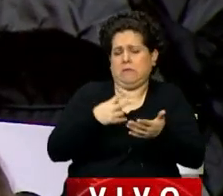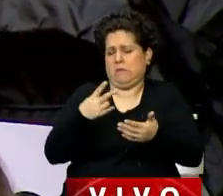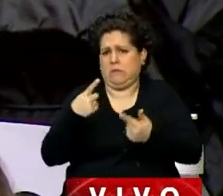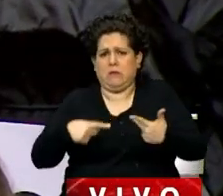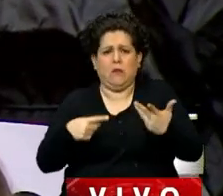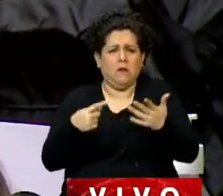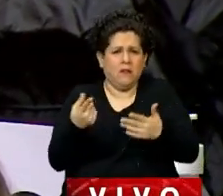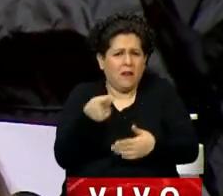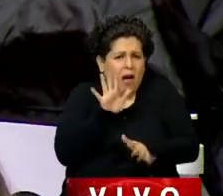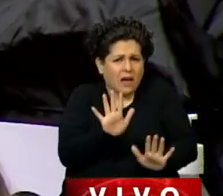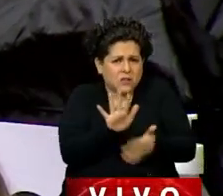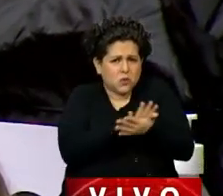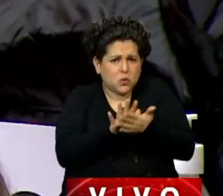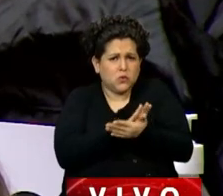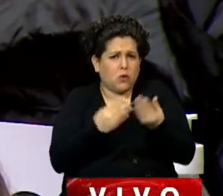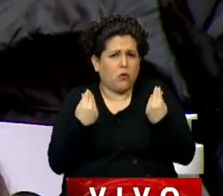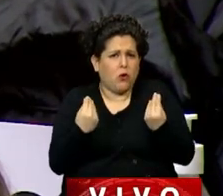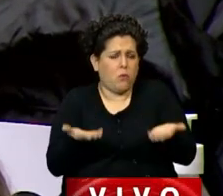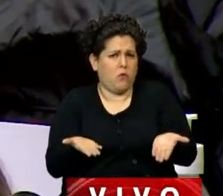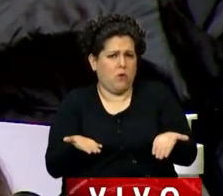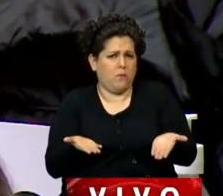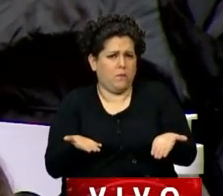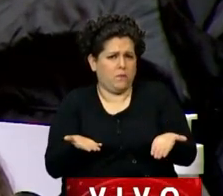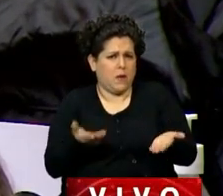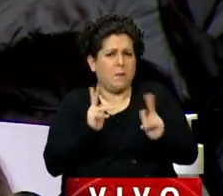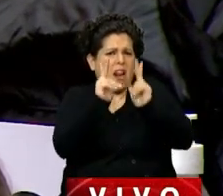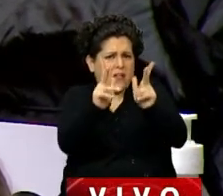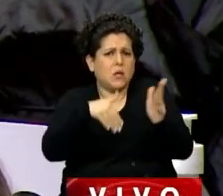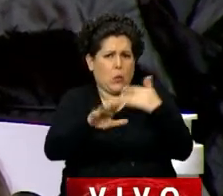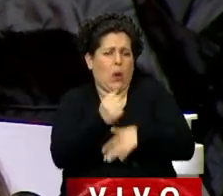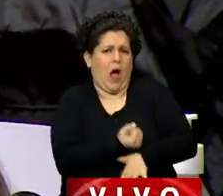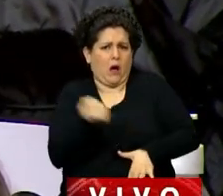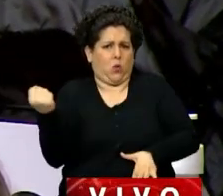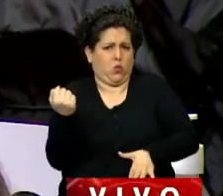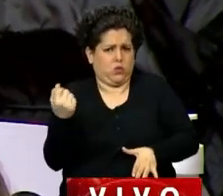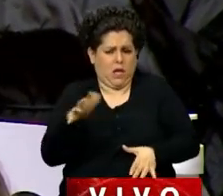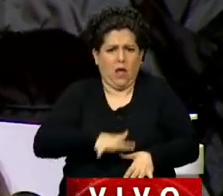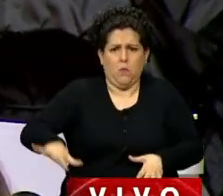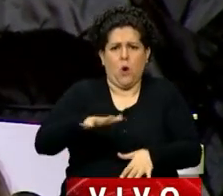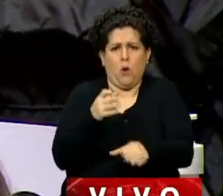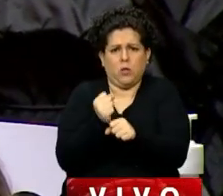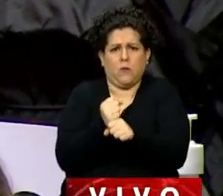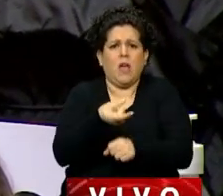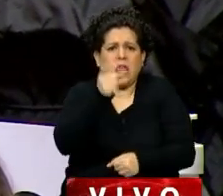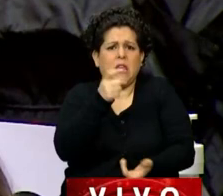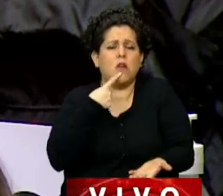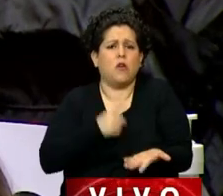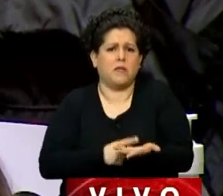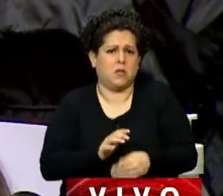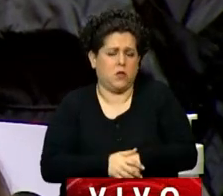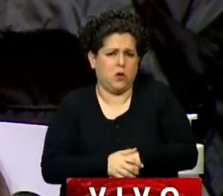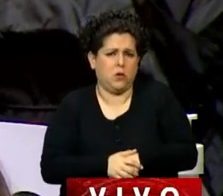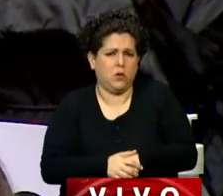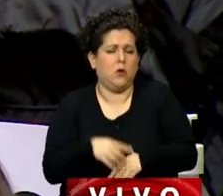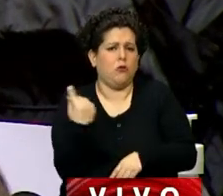esos eufemismos que utilizan para decir que van a ajustar al pueblo trabajador? ¿Quién lo decidió?